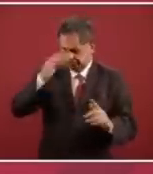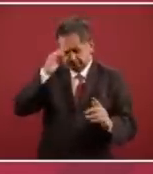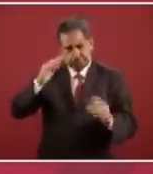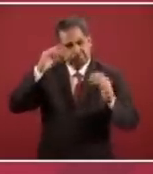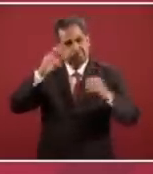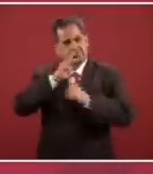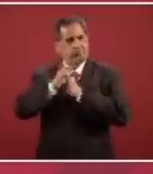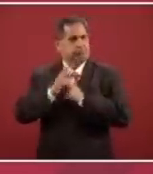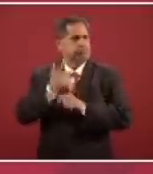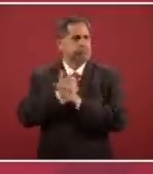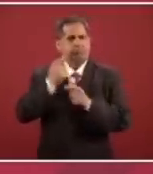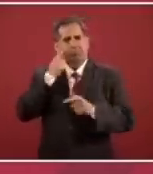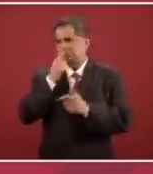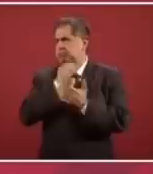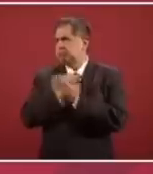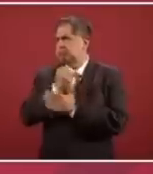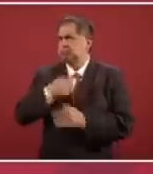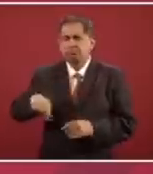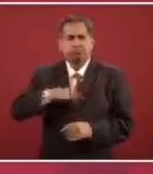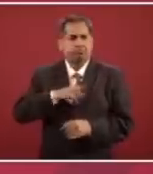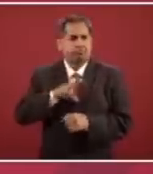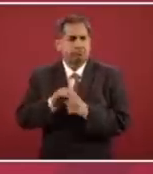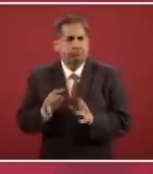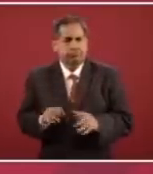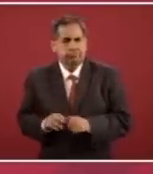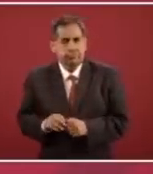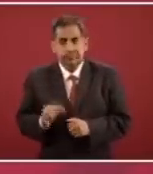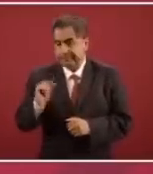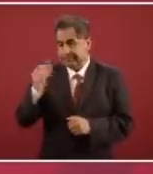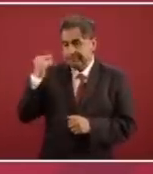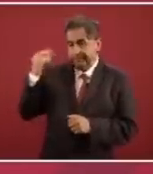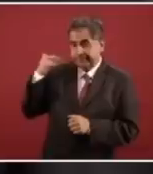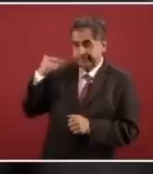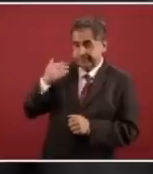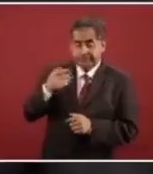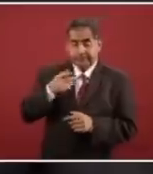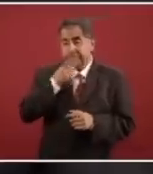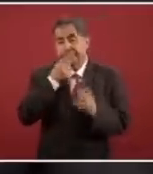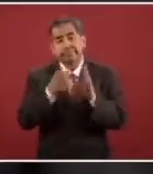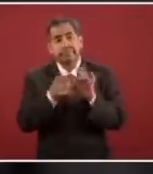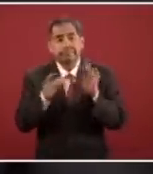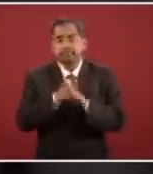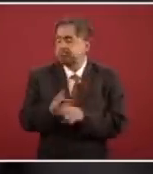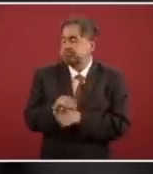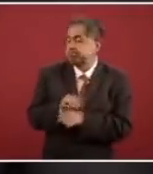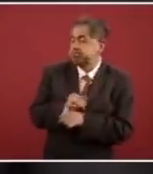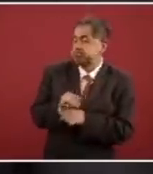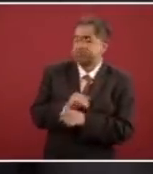en estos últimos días se estaba hablando de la inspección